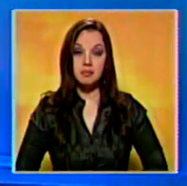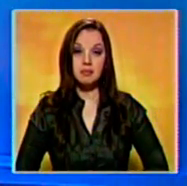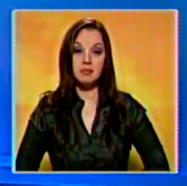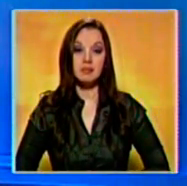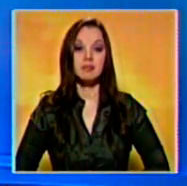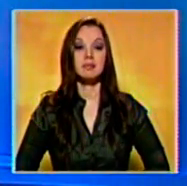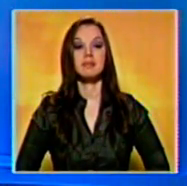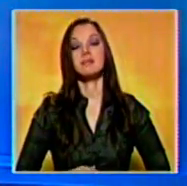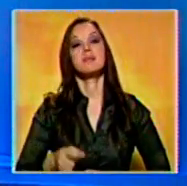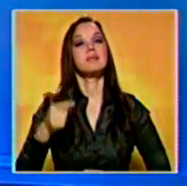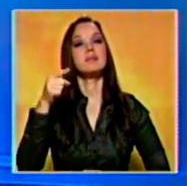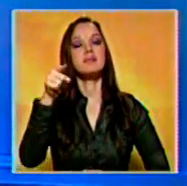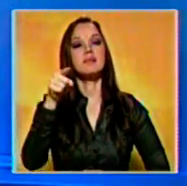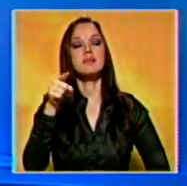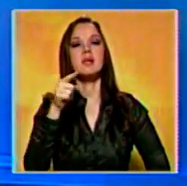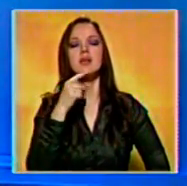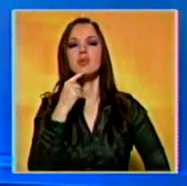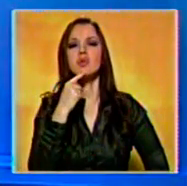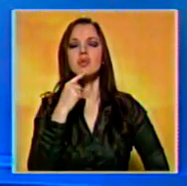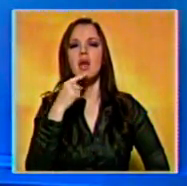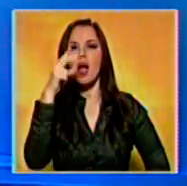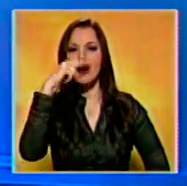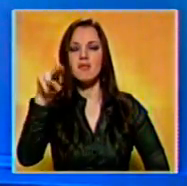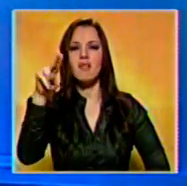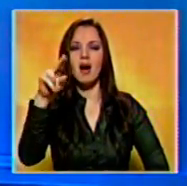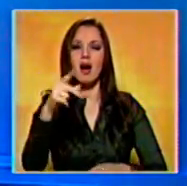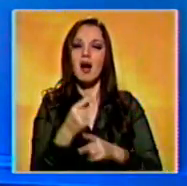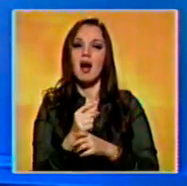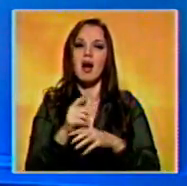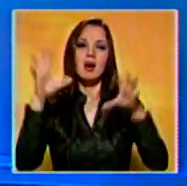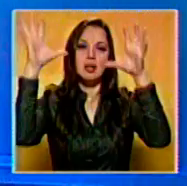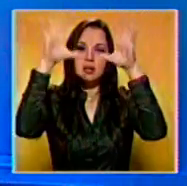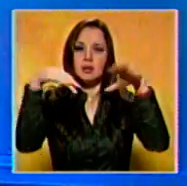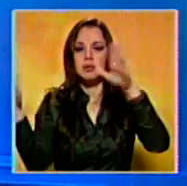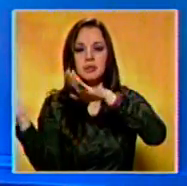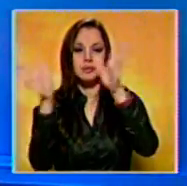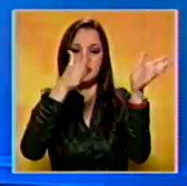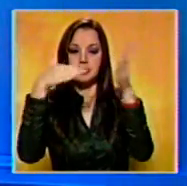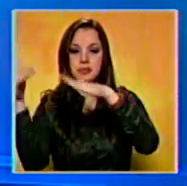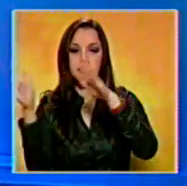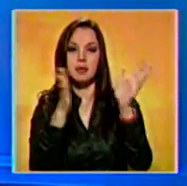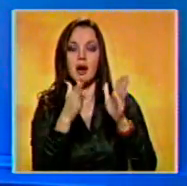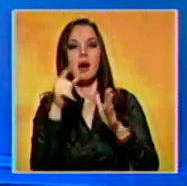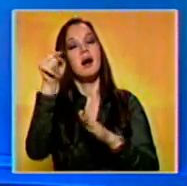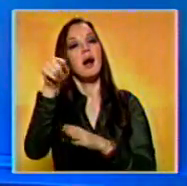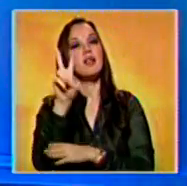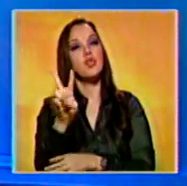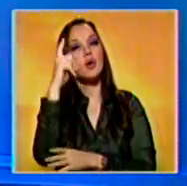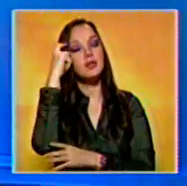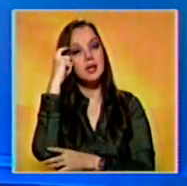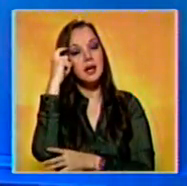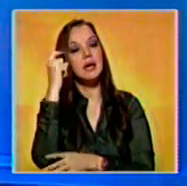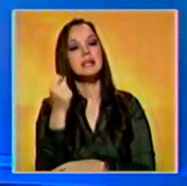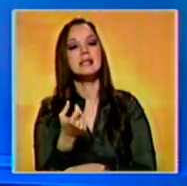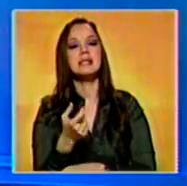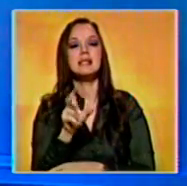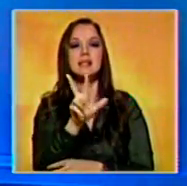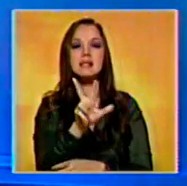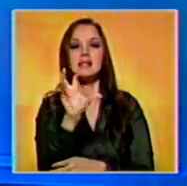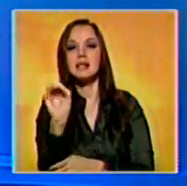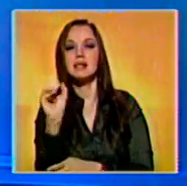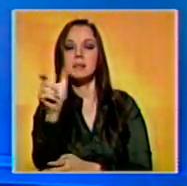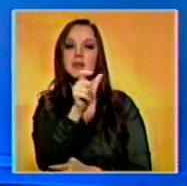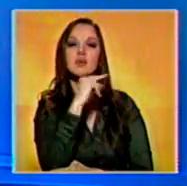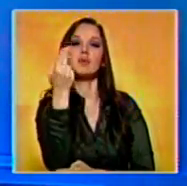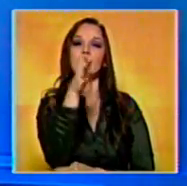Más allá de nuestras fronteras en Filipinas, la tormenta tropical Hanmi, que azota a la región desde hace dos días, ha causado al menos 30